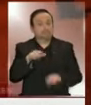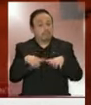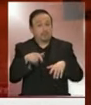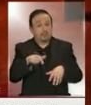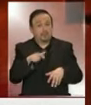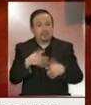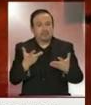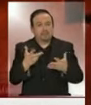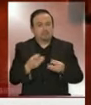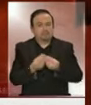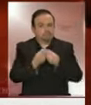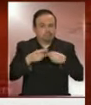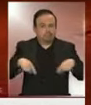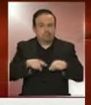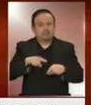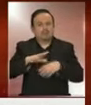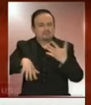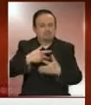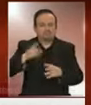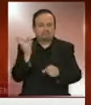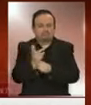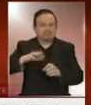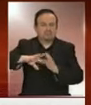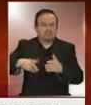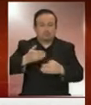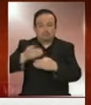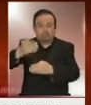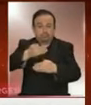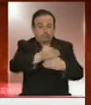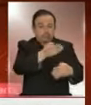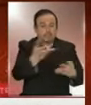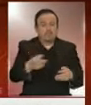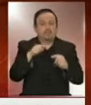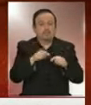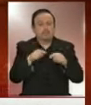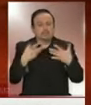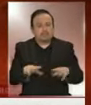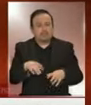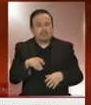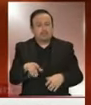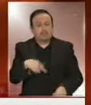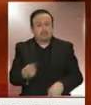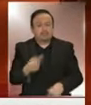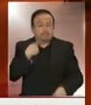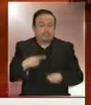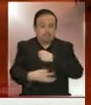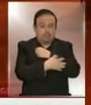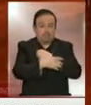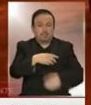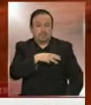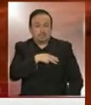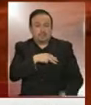y a raíz de la contingencia que hay, a raíz de saqueo y barricadas que existen a raíz de esta situación que afecta a la región metropolitana,